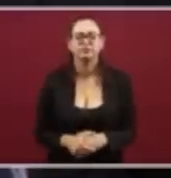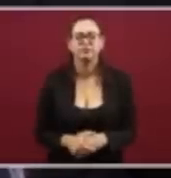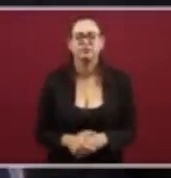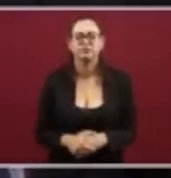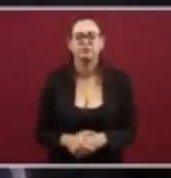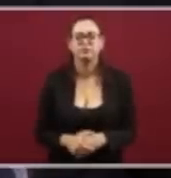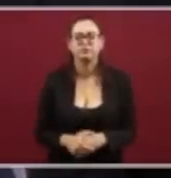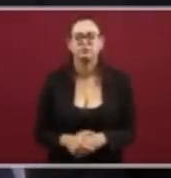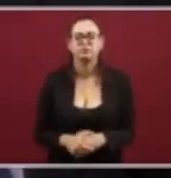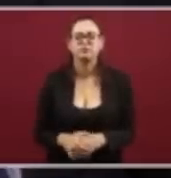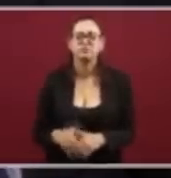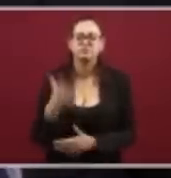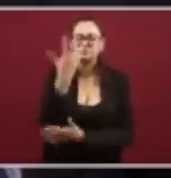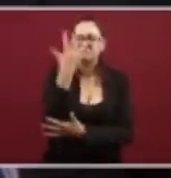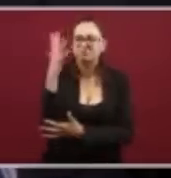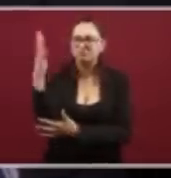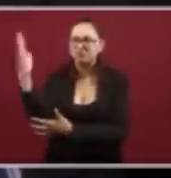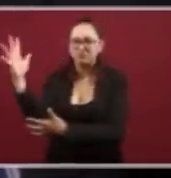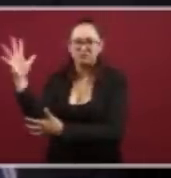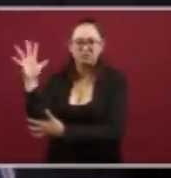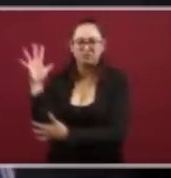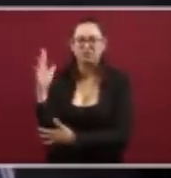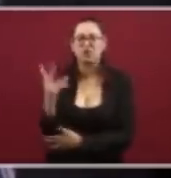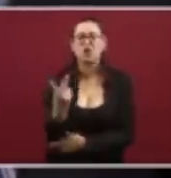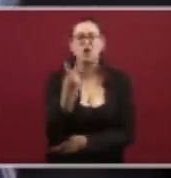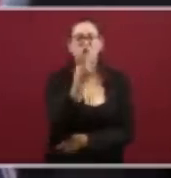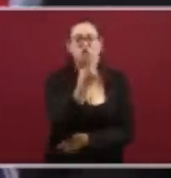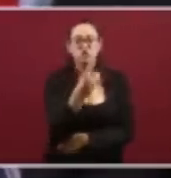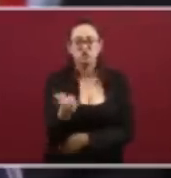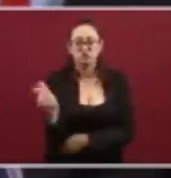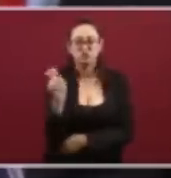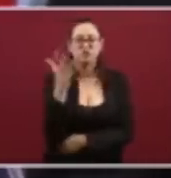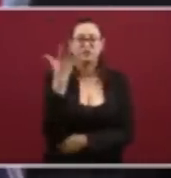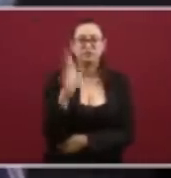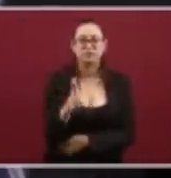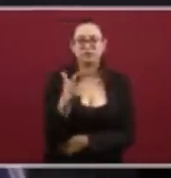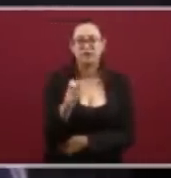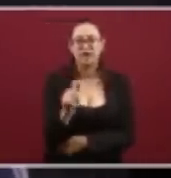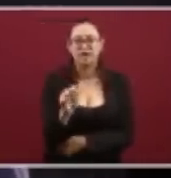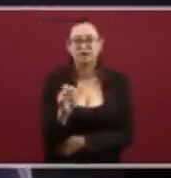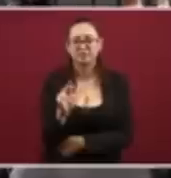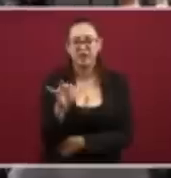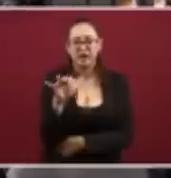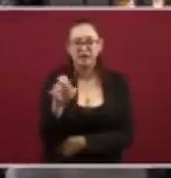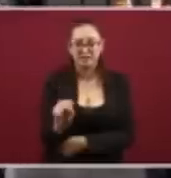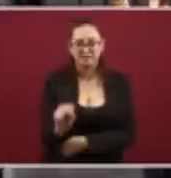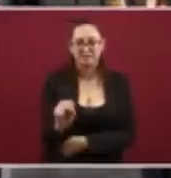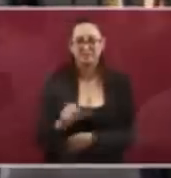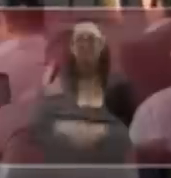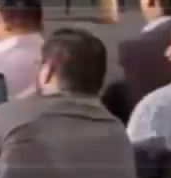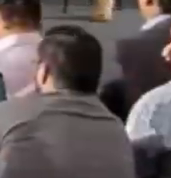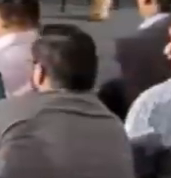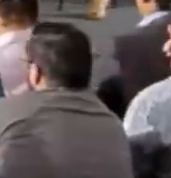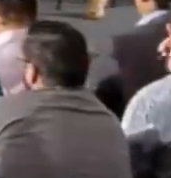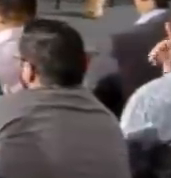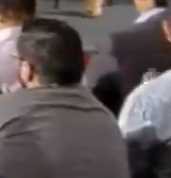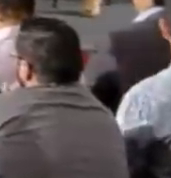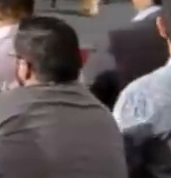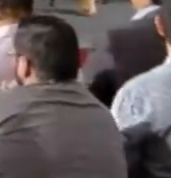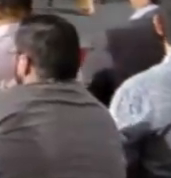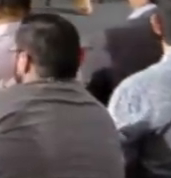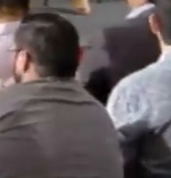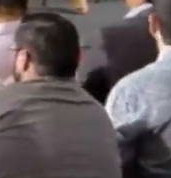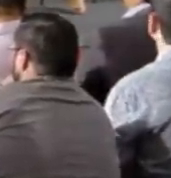con un área arbolada de aproximadamente 210 hectáreas salazar se encuentra en medio de dos grandes